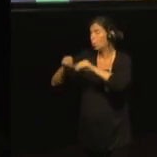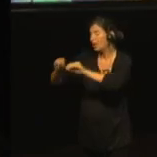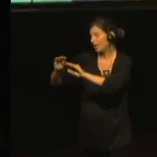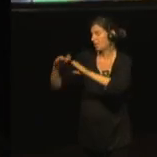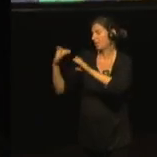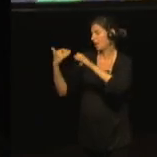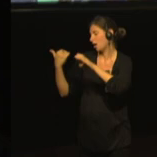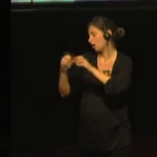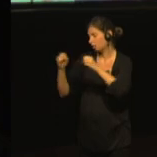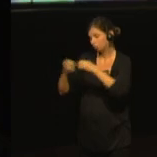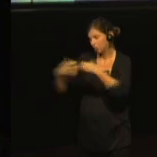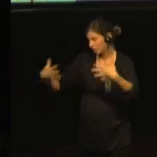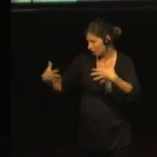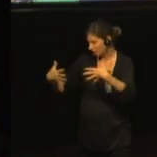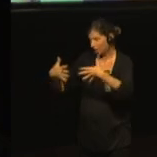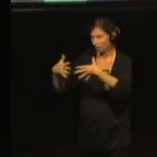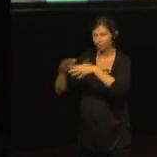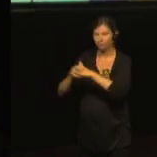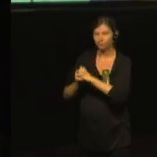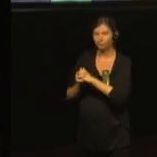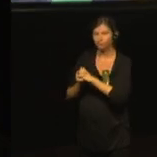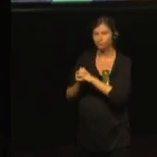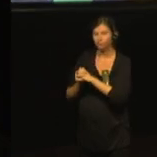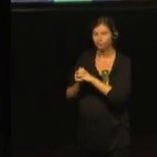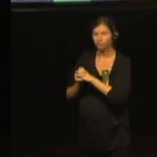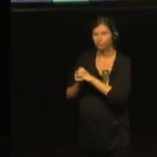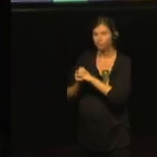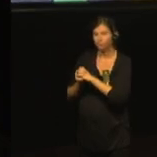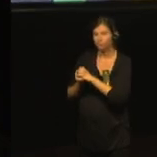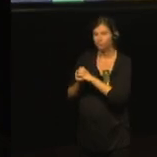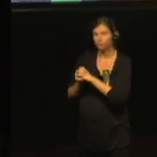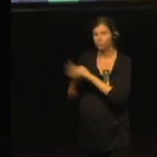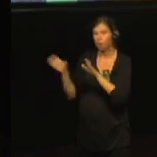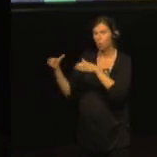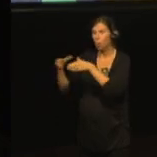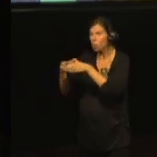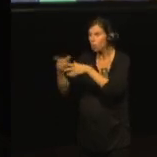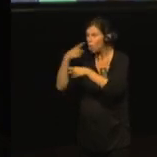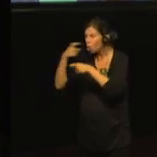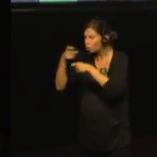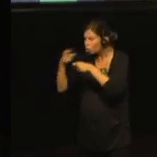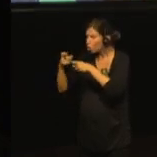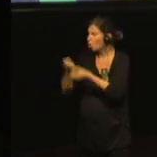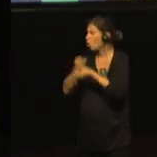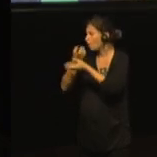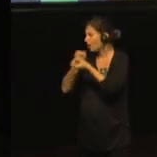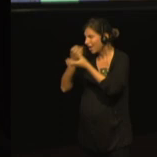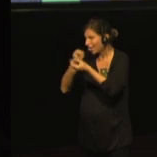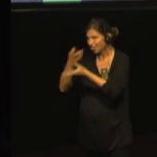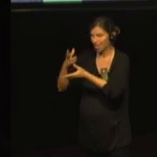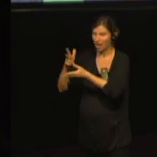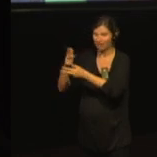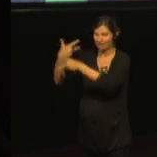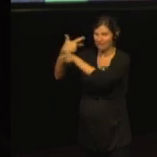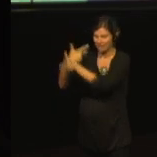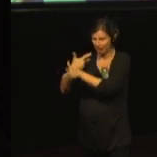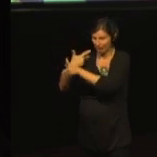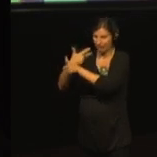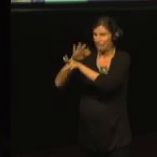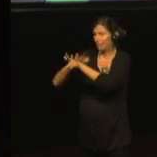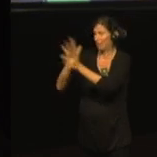control empezó a tener conferencias de Skype para organizar esta reunión y después de todo estamos aquí en